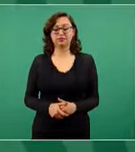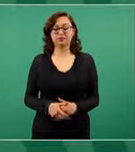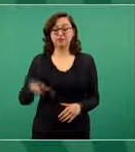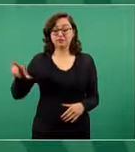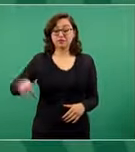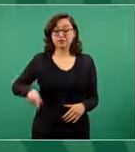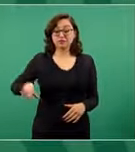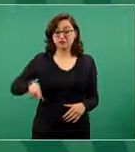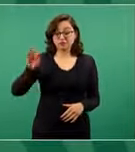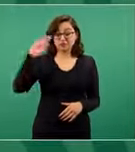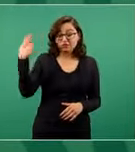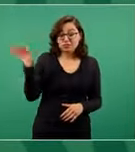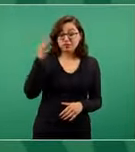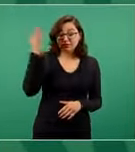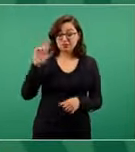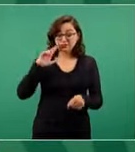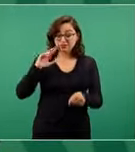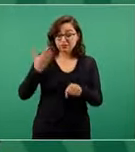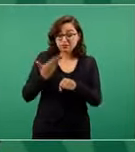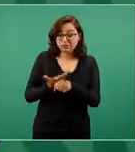no maneja